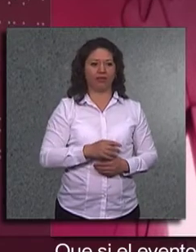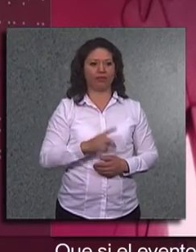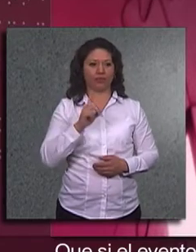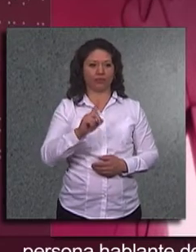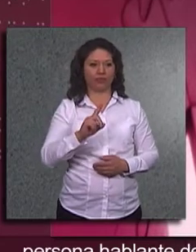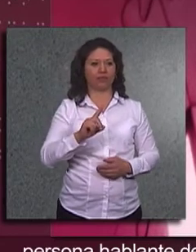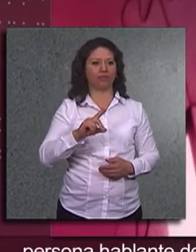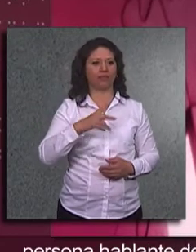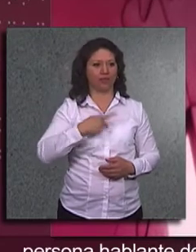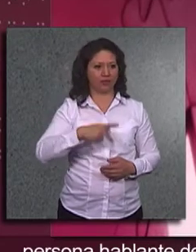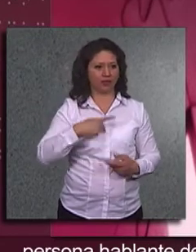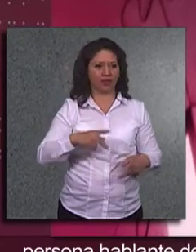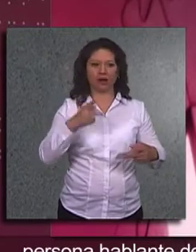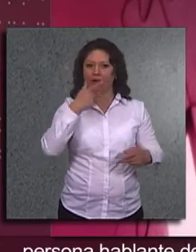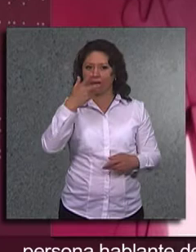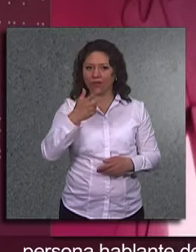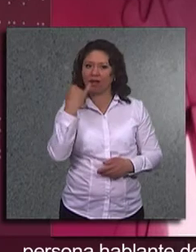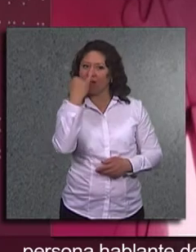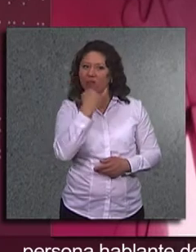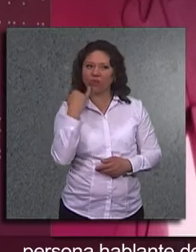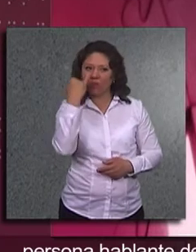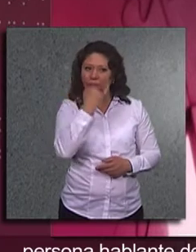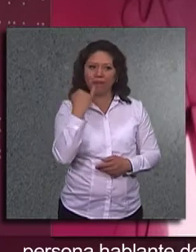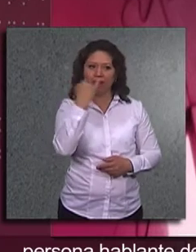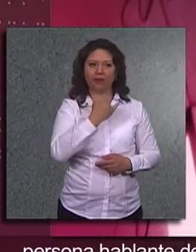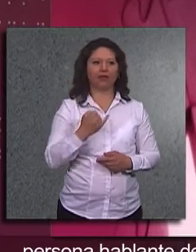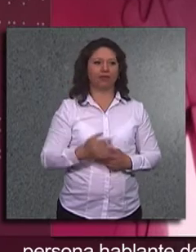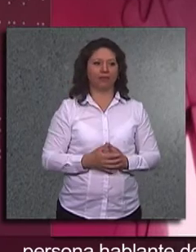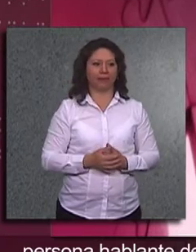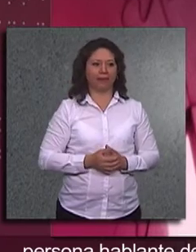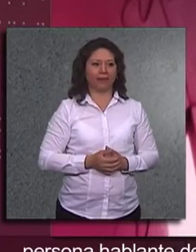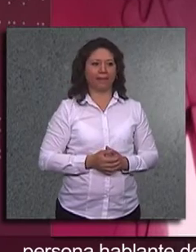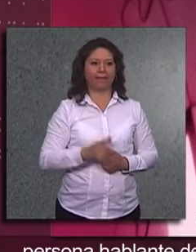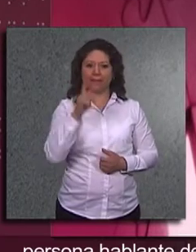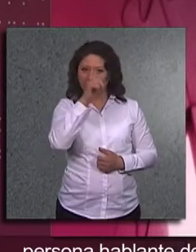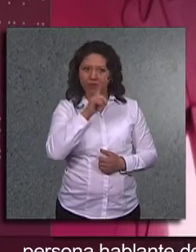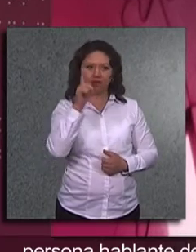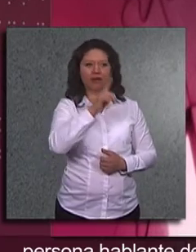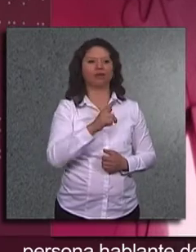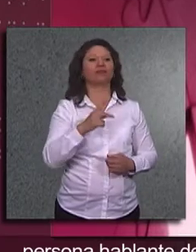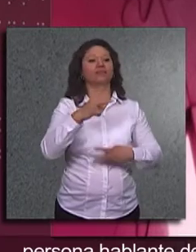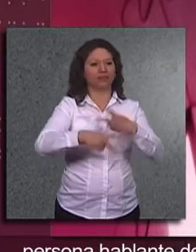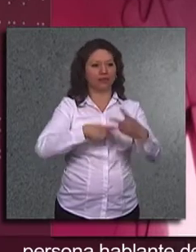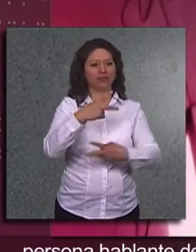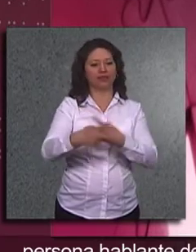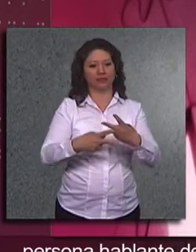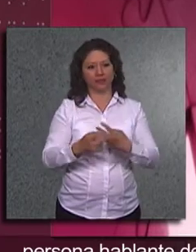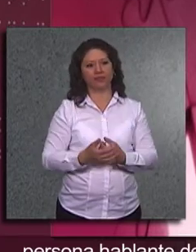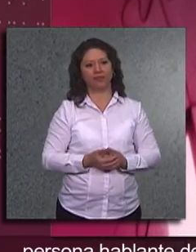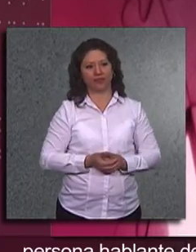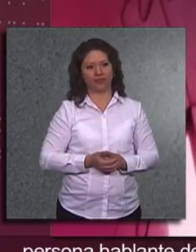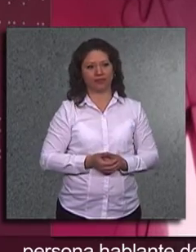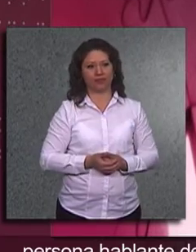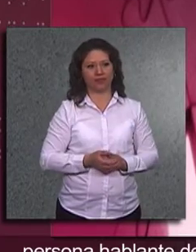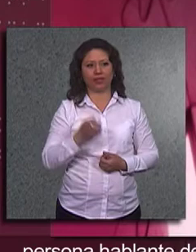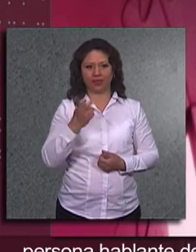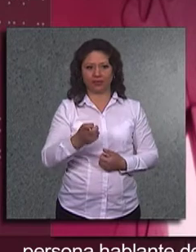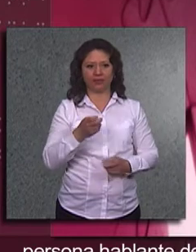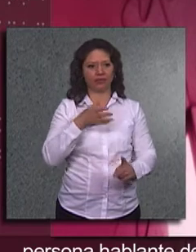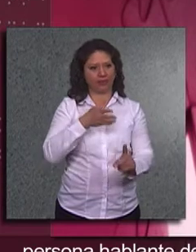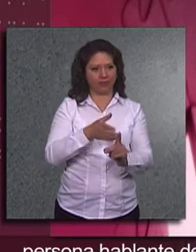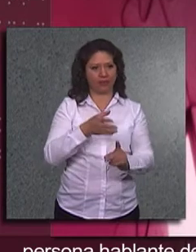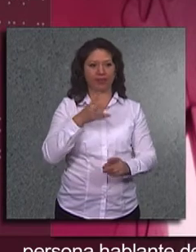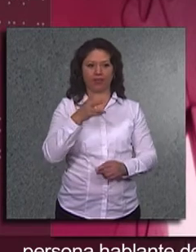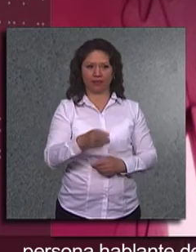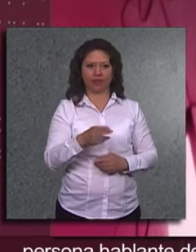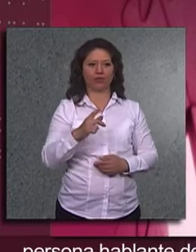alguna persona hablante de la lengua de las de las mujeres asistentes en este